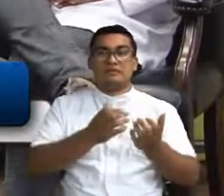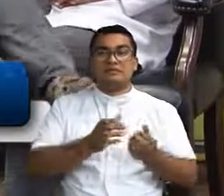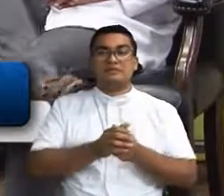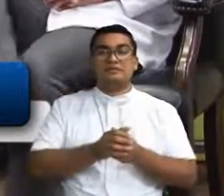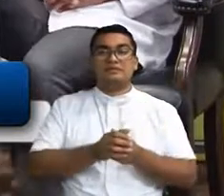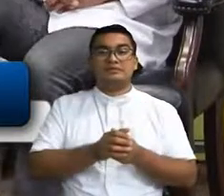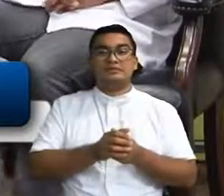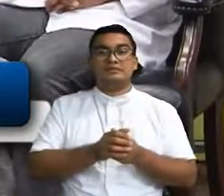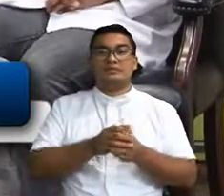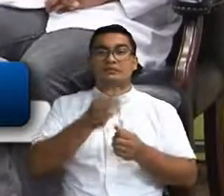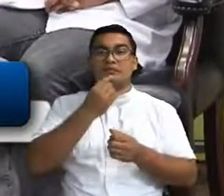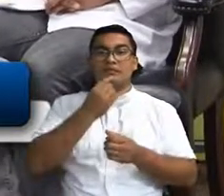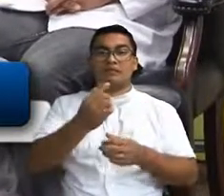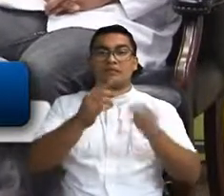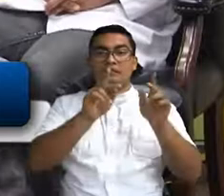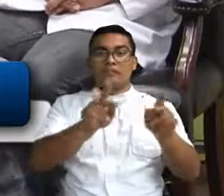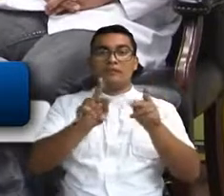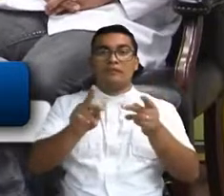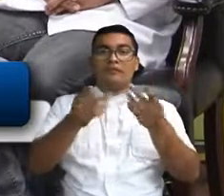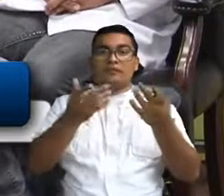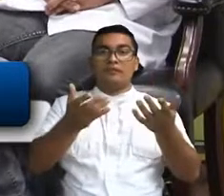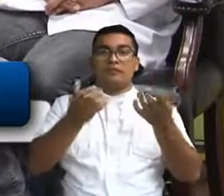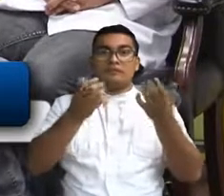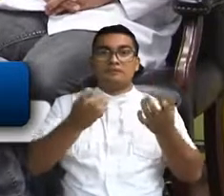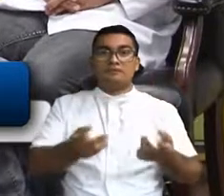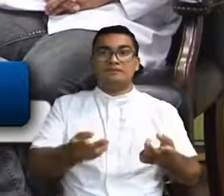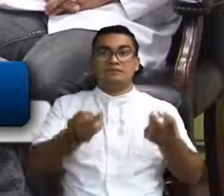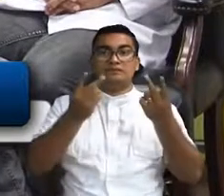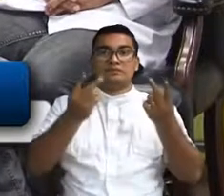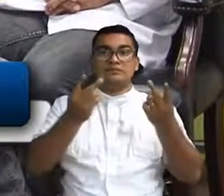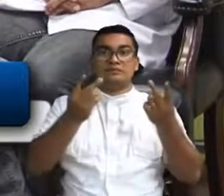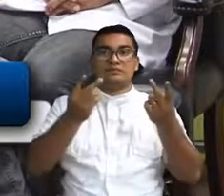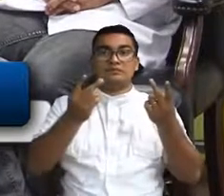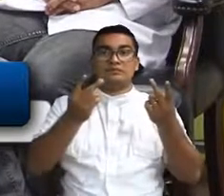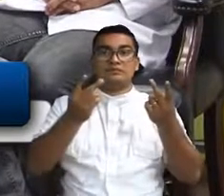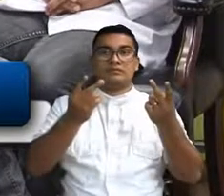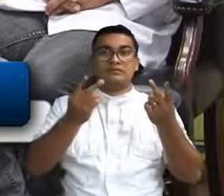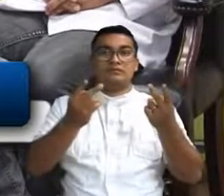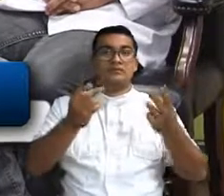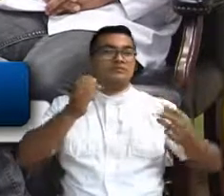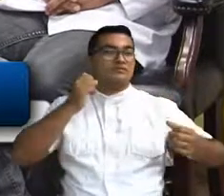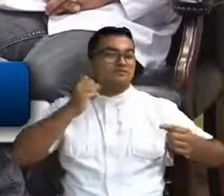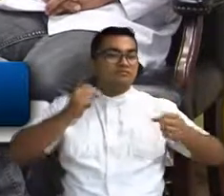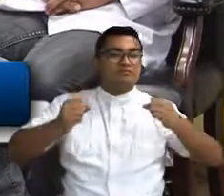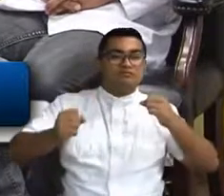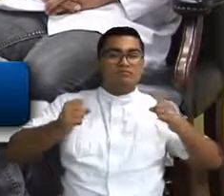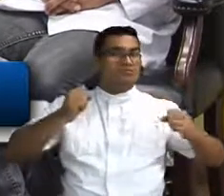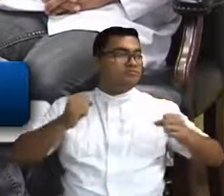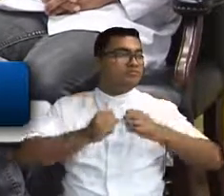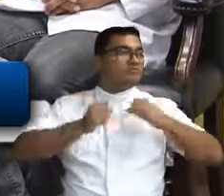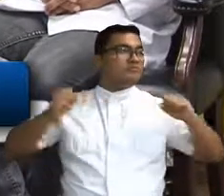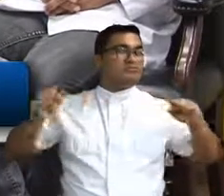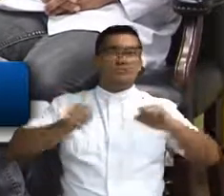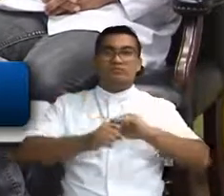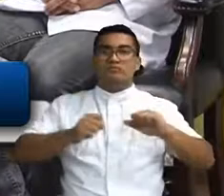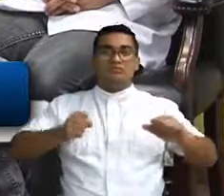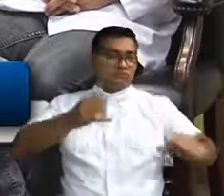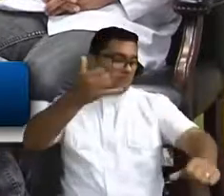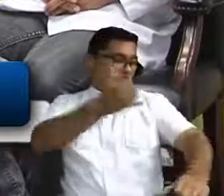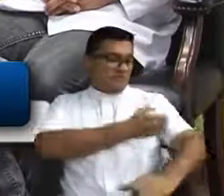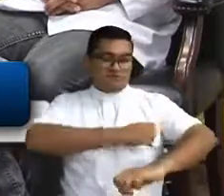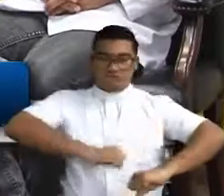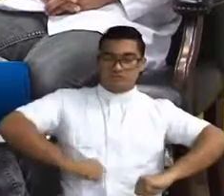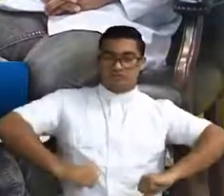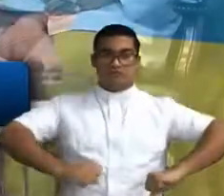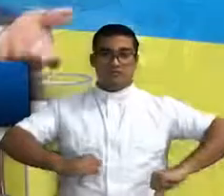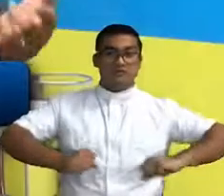Incluso las personas de que quieren llevar un estilo de vida fit, estos que están metidos en el gimnasio, que se ponen hormonas, que beben